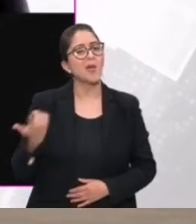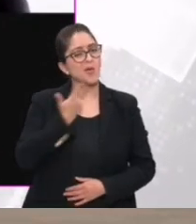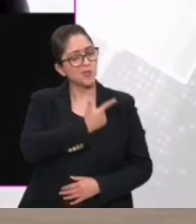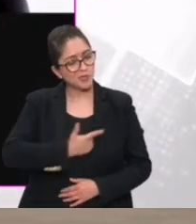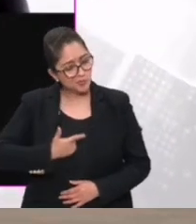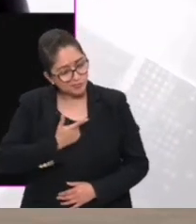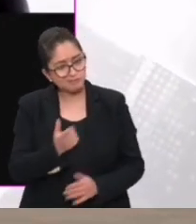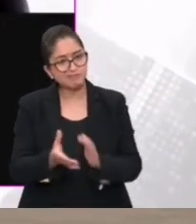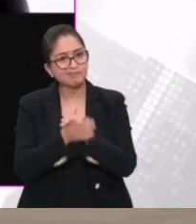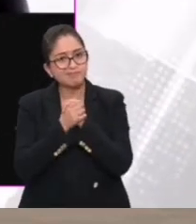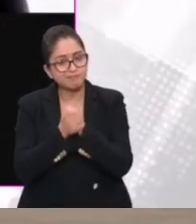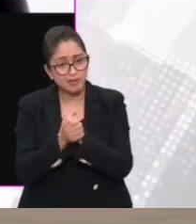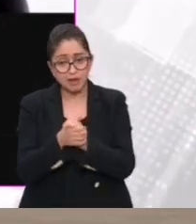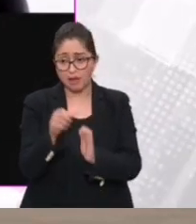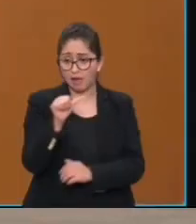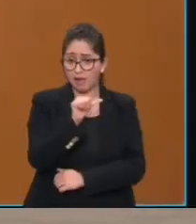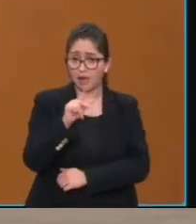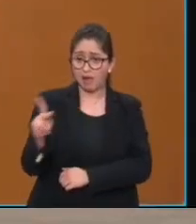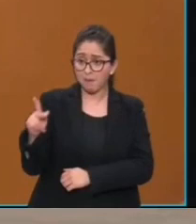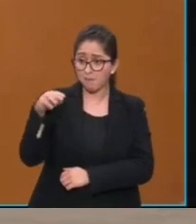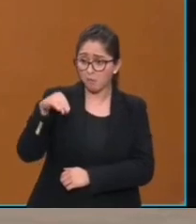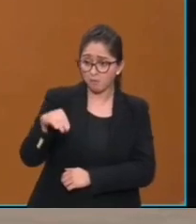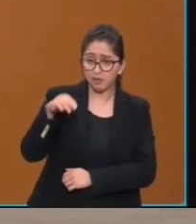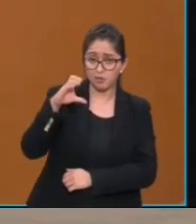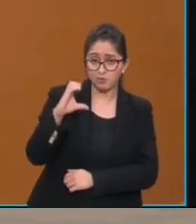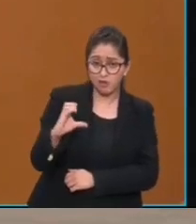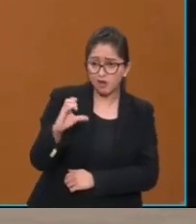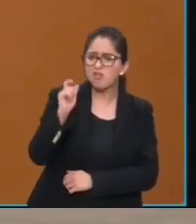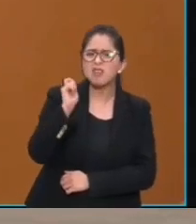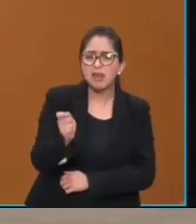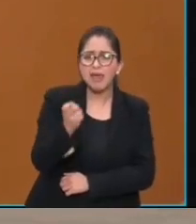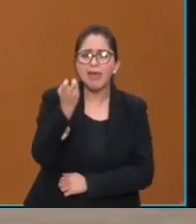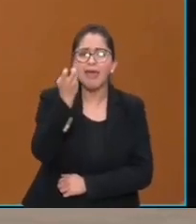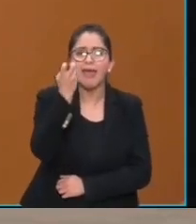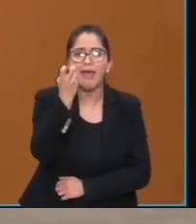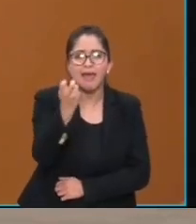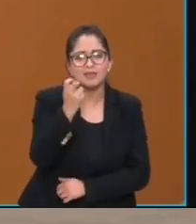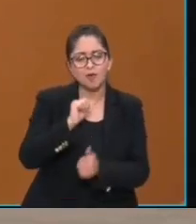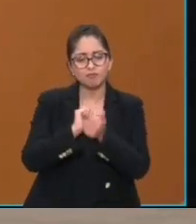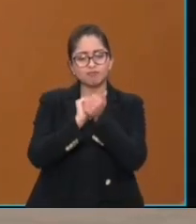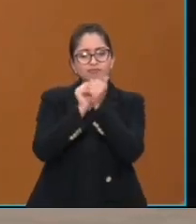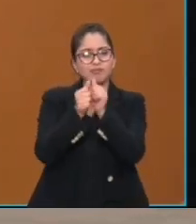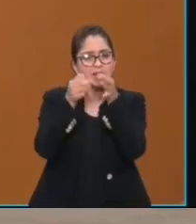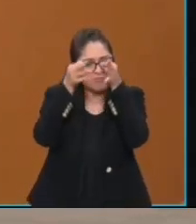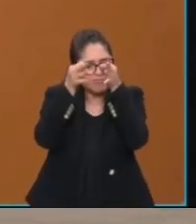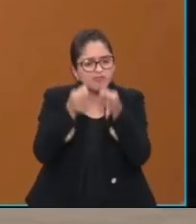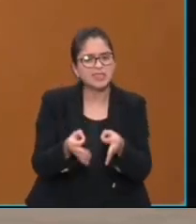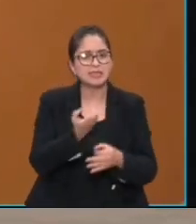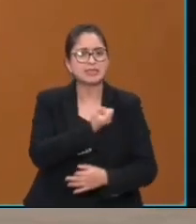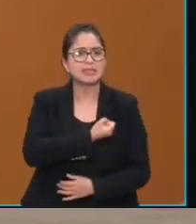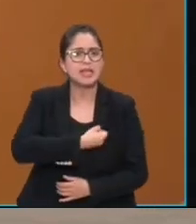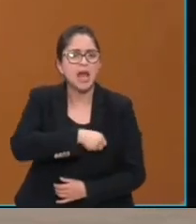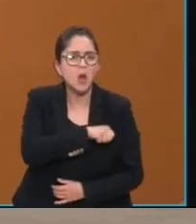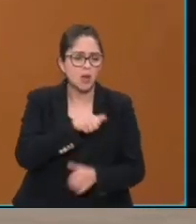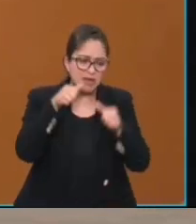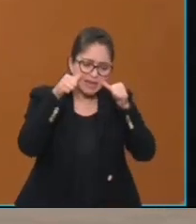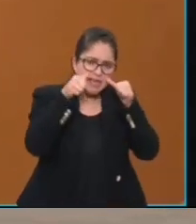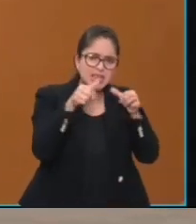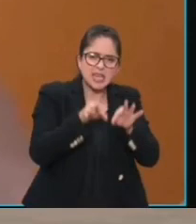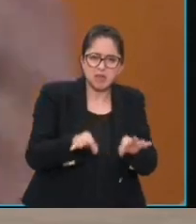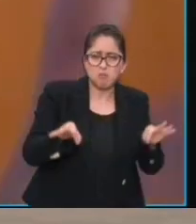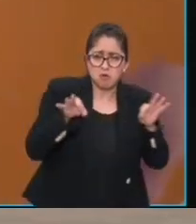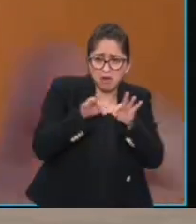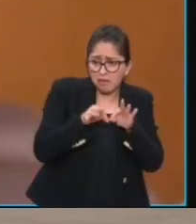de Movimiento Ciudadano es el germen para construir un verdadero sistema de salud robusto. No vamos a